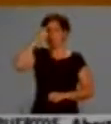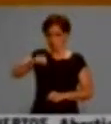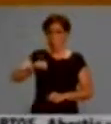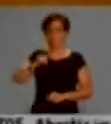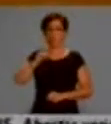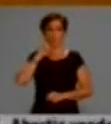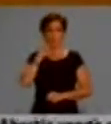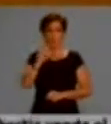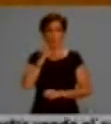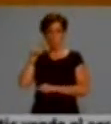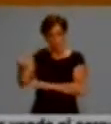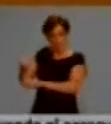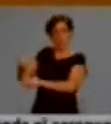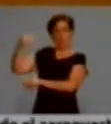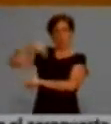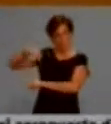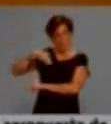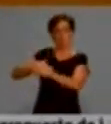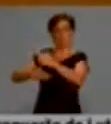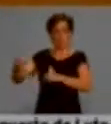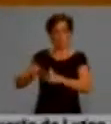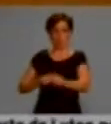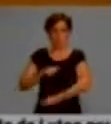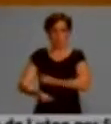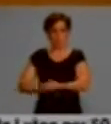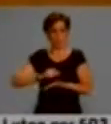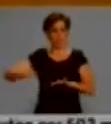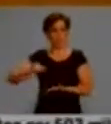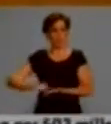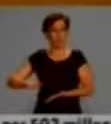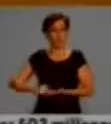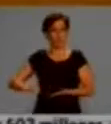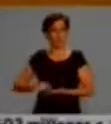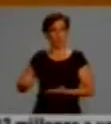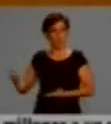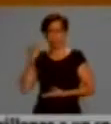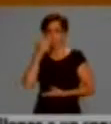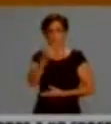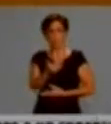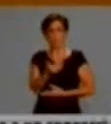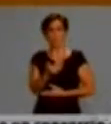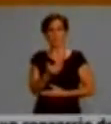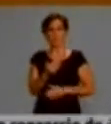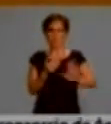Sabemos que existe. Él mismo la elaboró. Y sabemos que en ella...